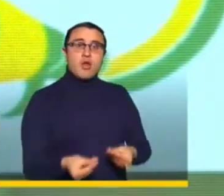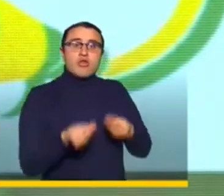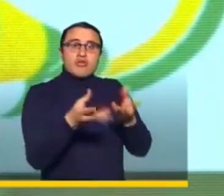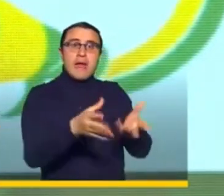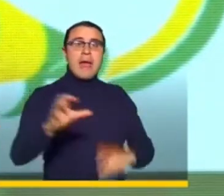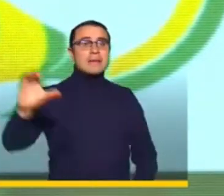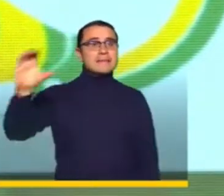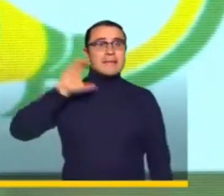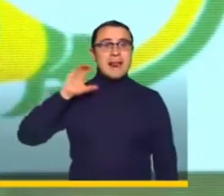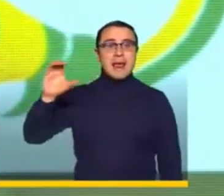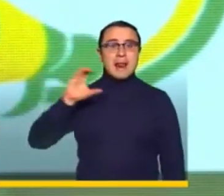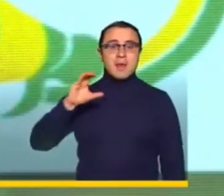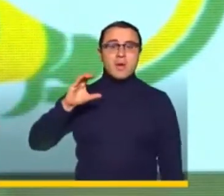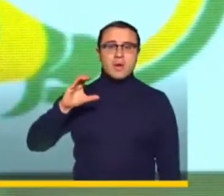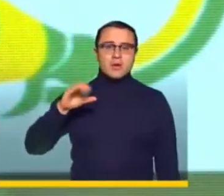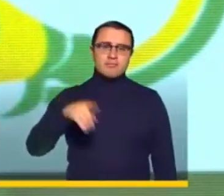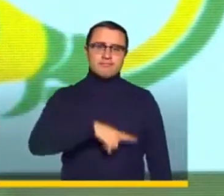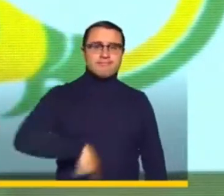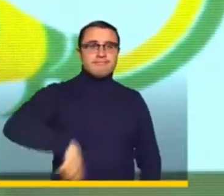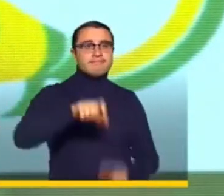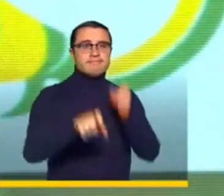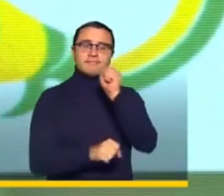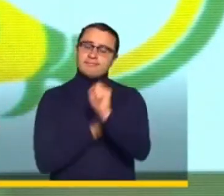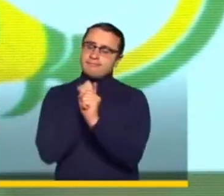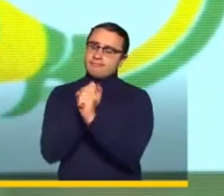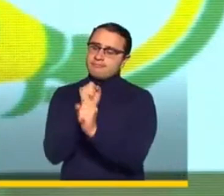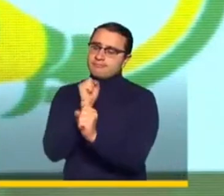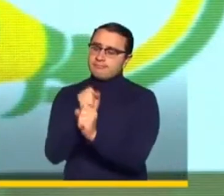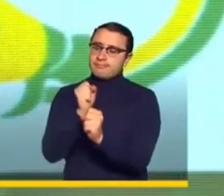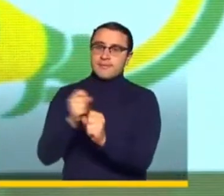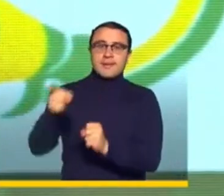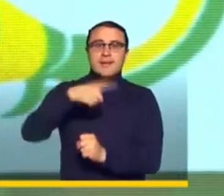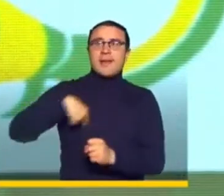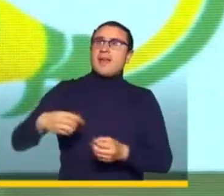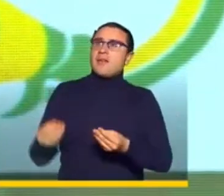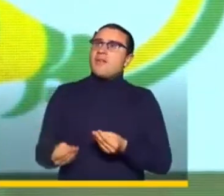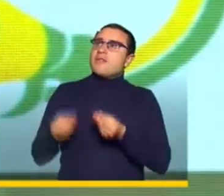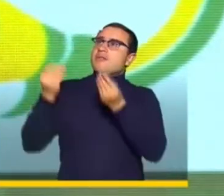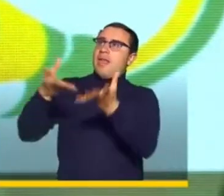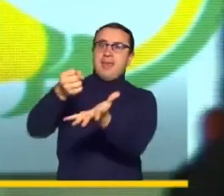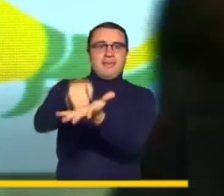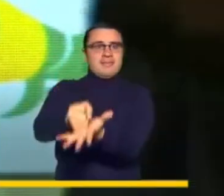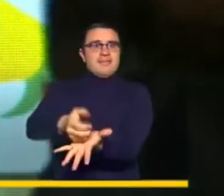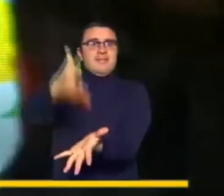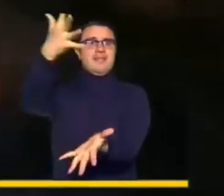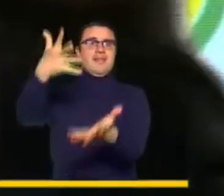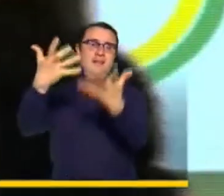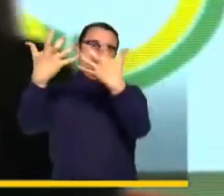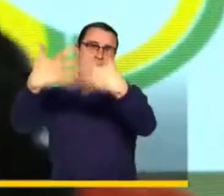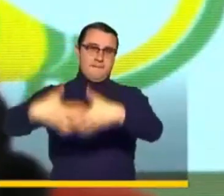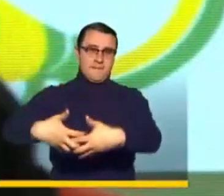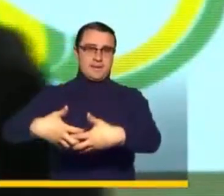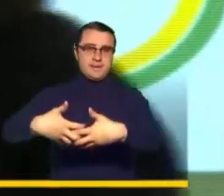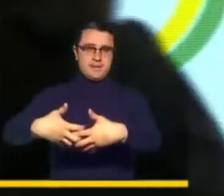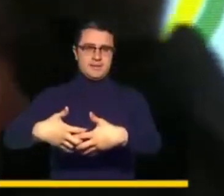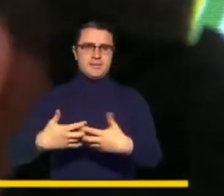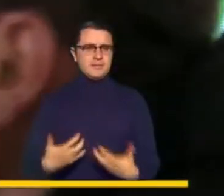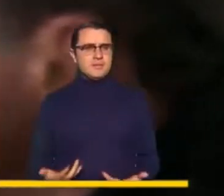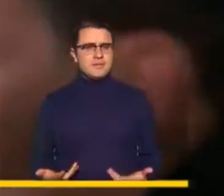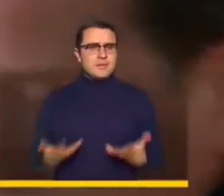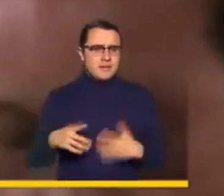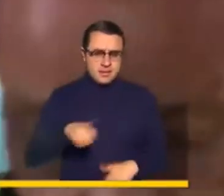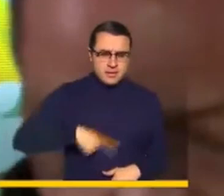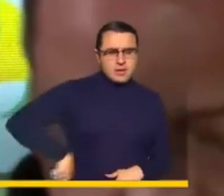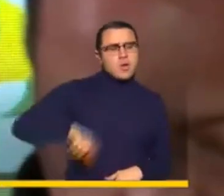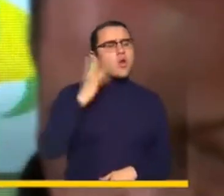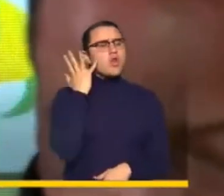cambio. Esa gente trabajadora es la que hace la riqueza de la empresa. Es a través de ese